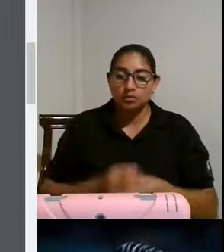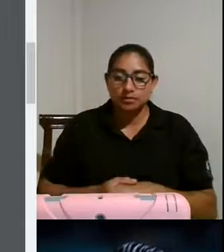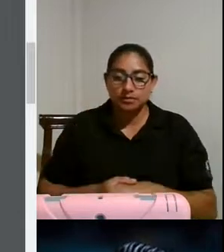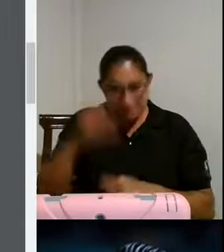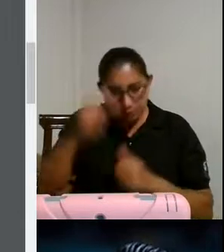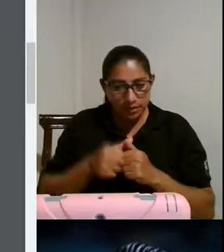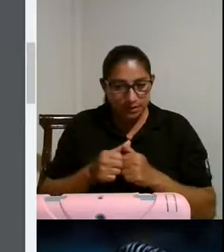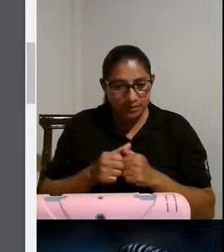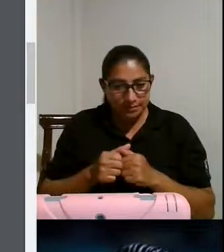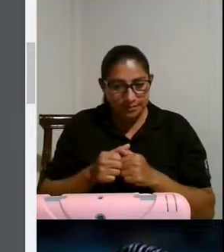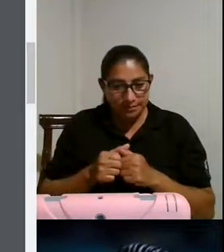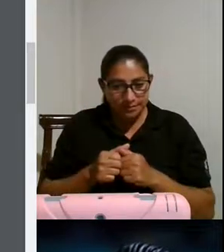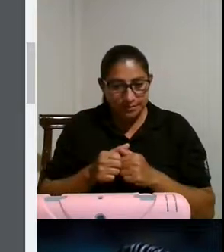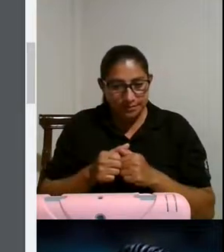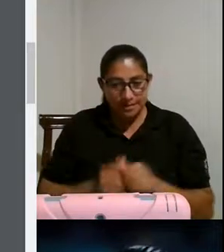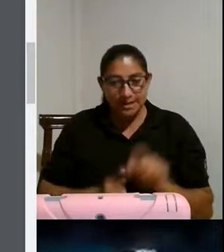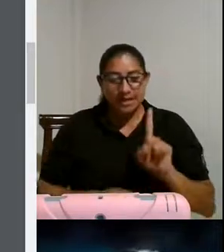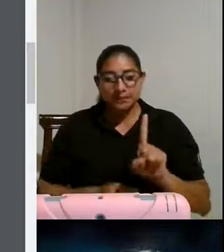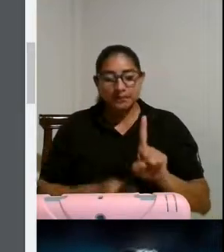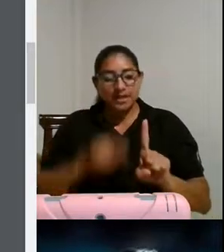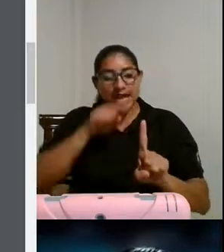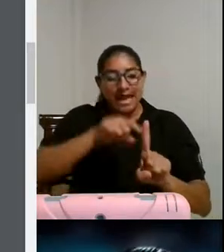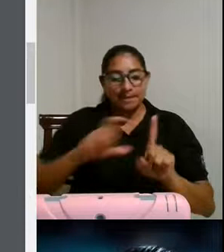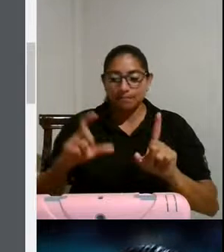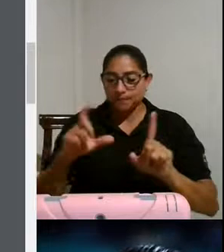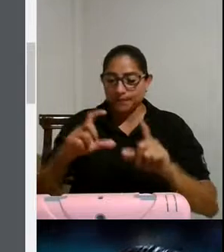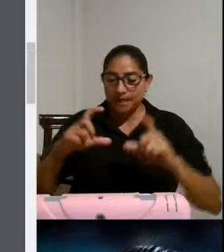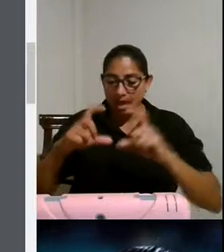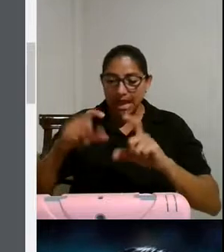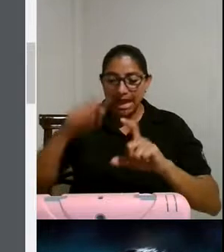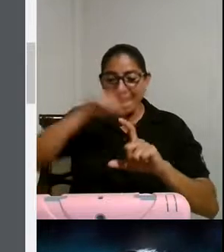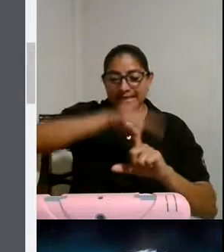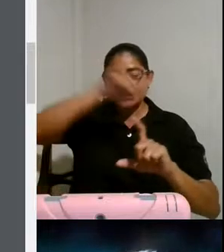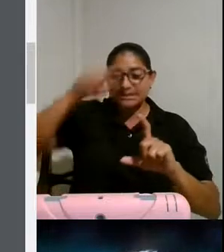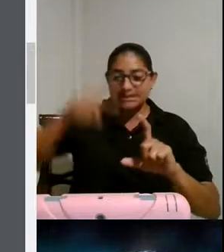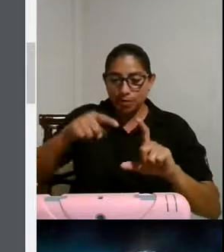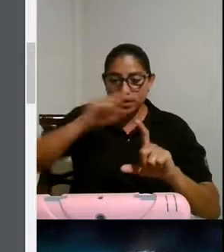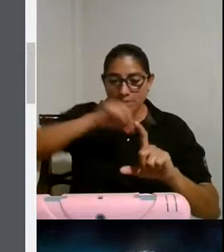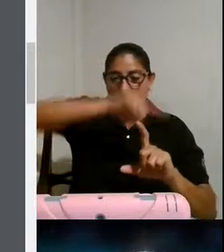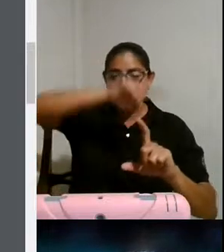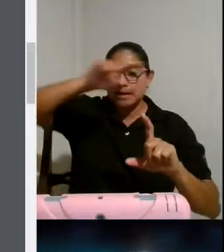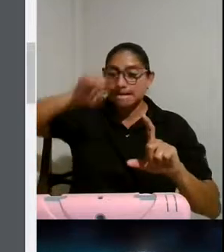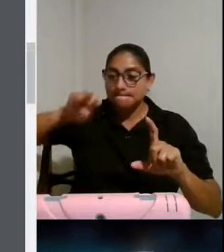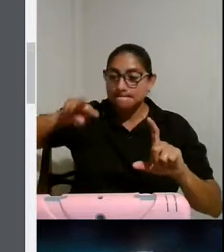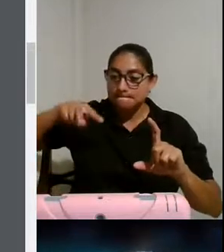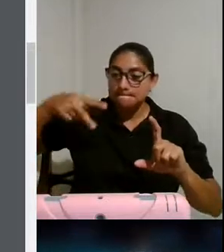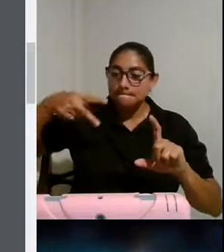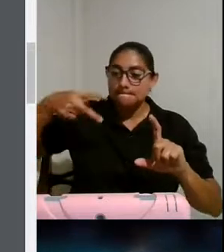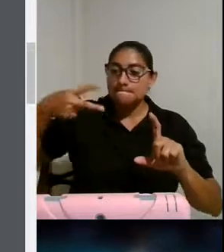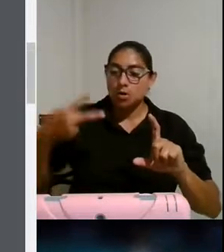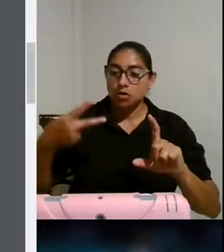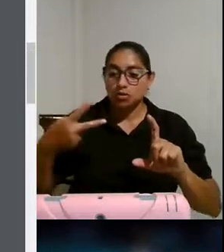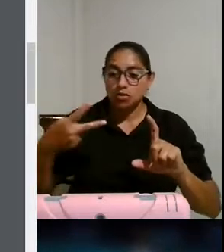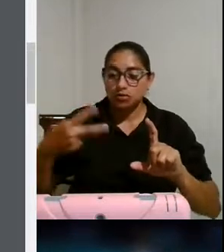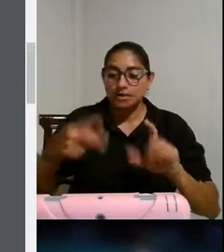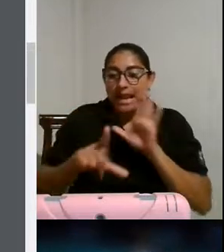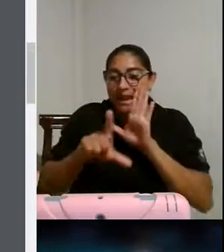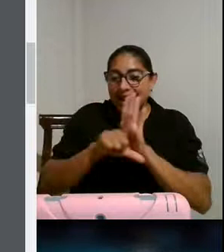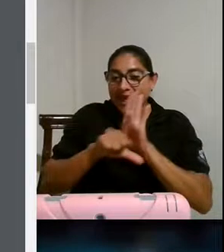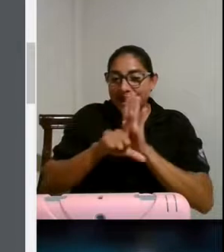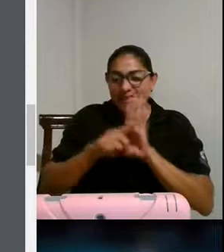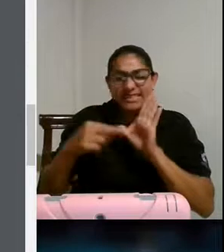queda. Y para esta de acá, el menos lo que hace es cambiar los signos.